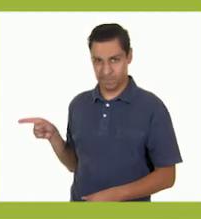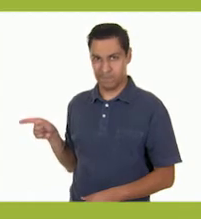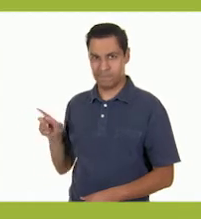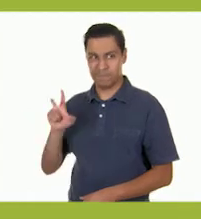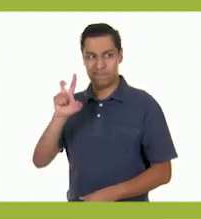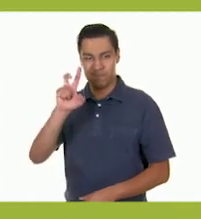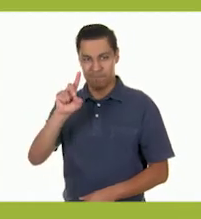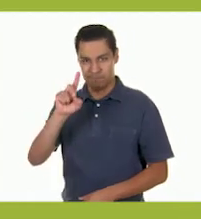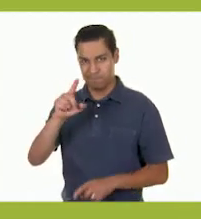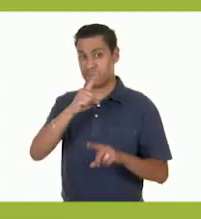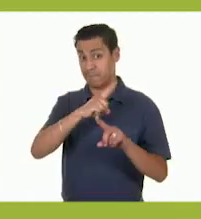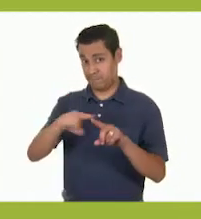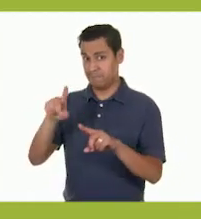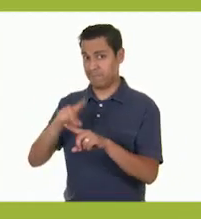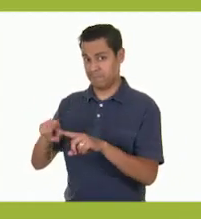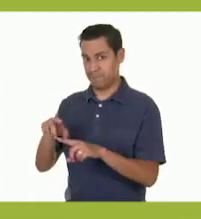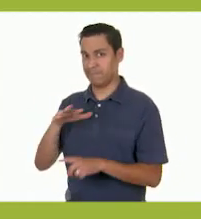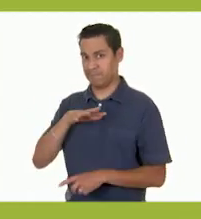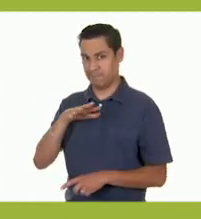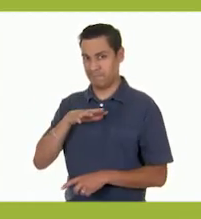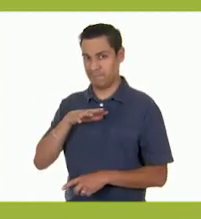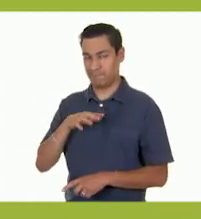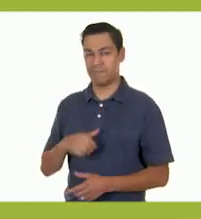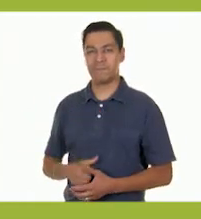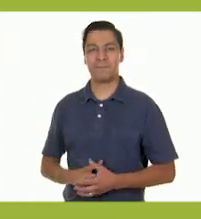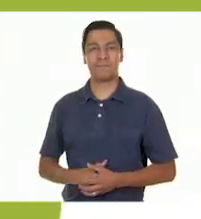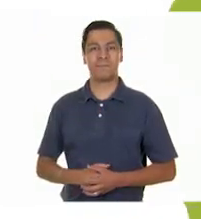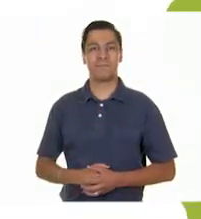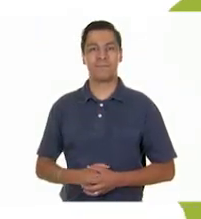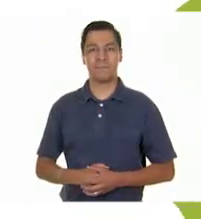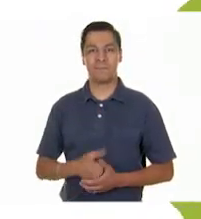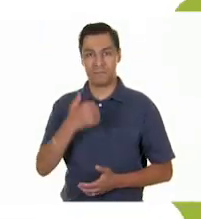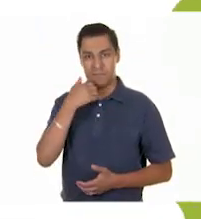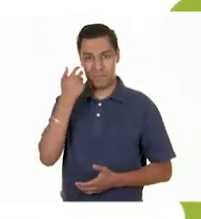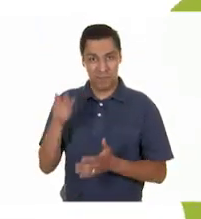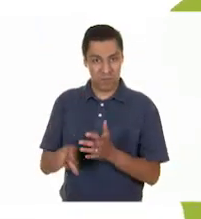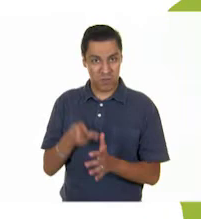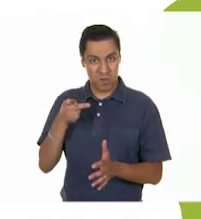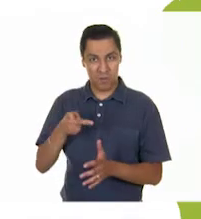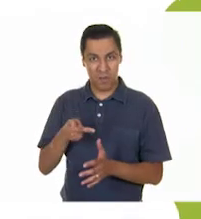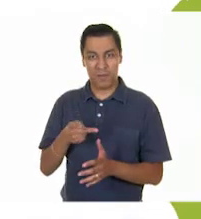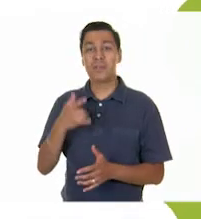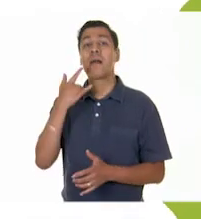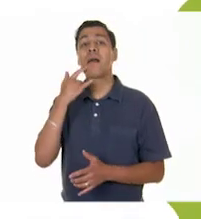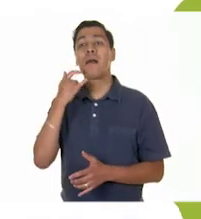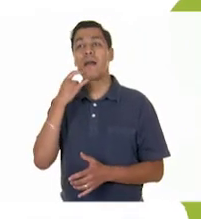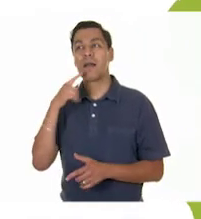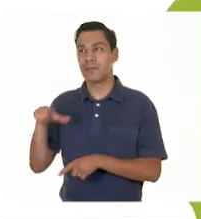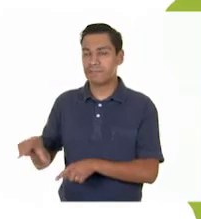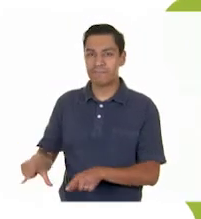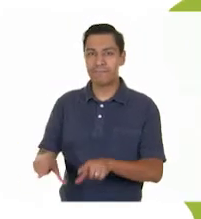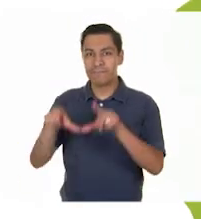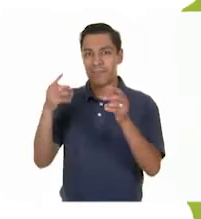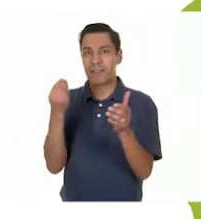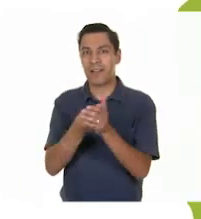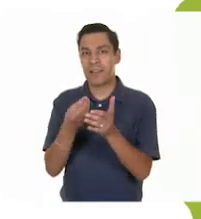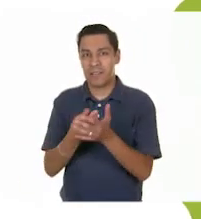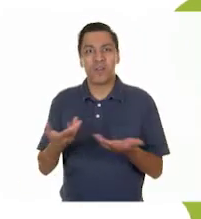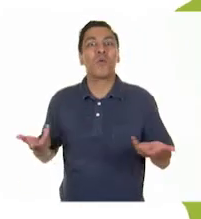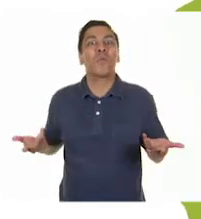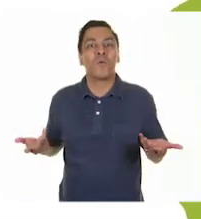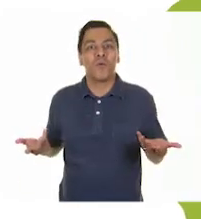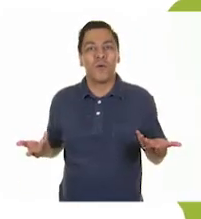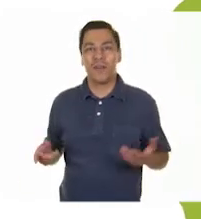87 20 con 30 líneas si quieres volver a ver los programas de aprende en casa los puedes encontrar